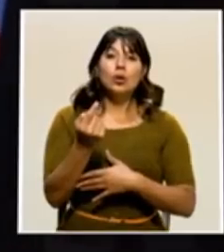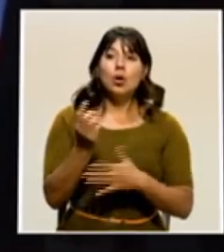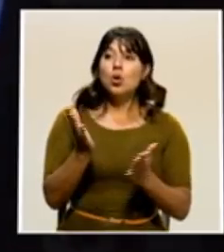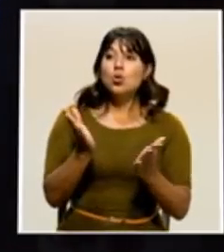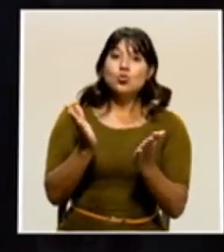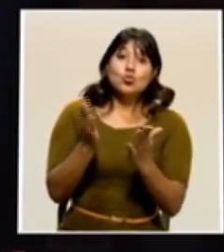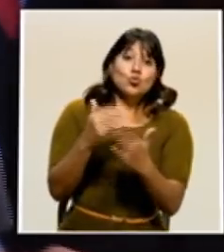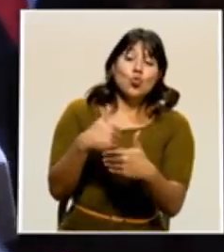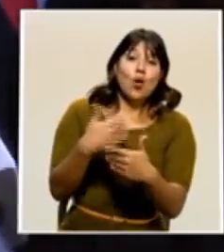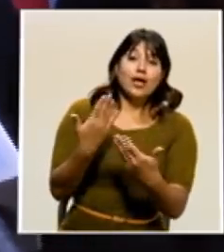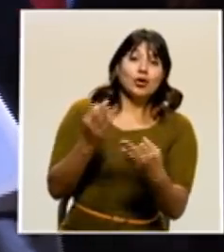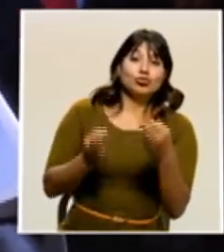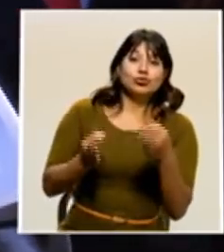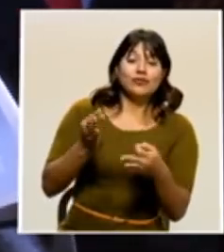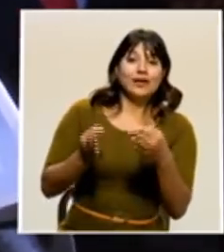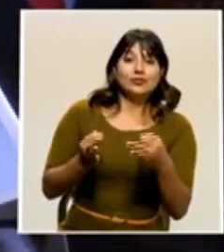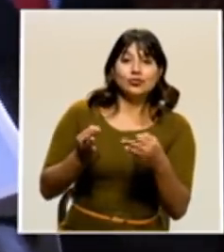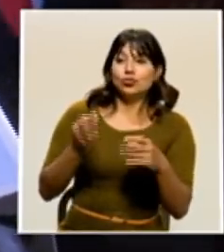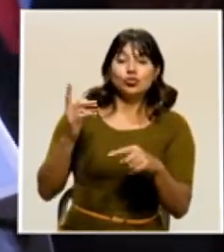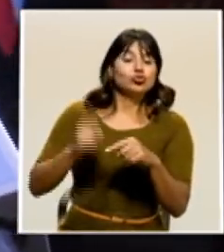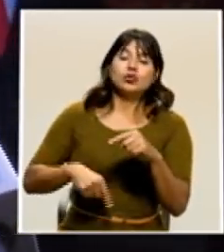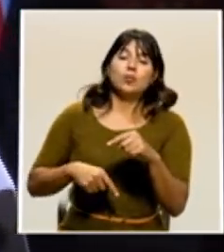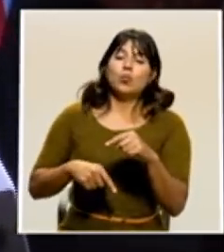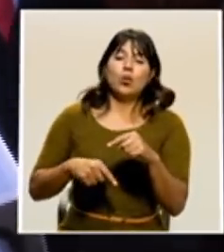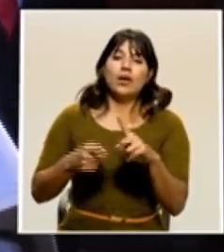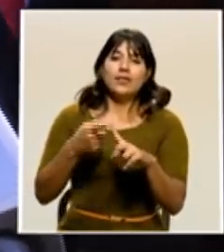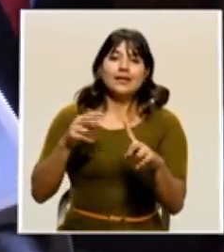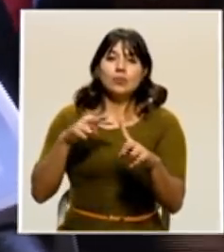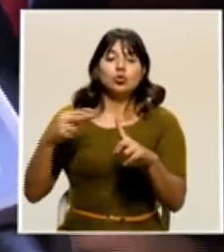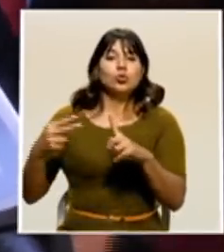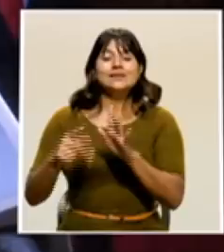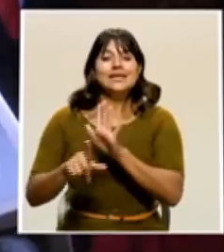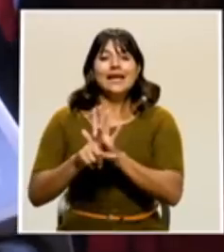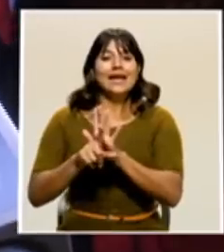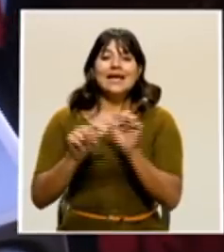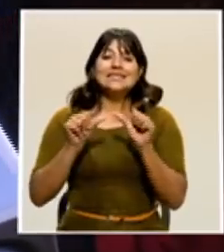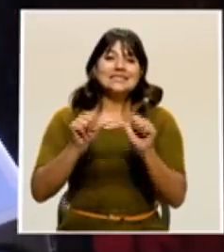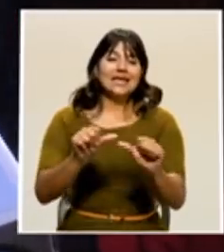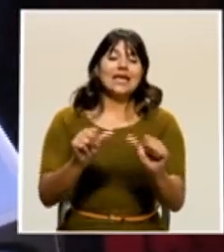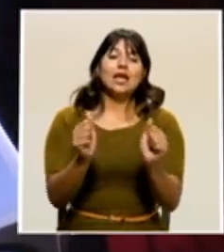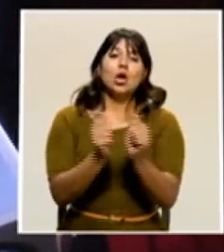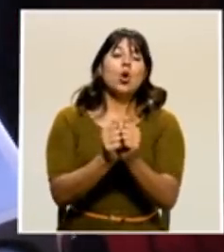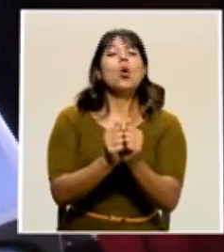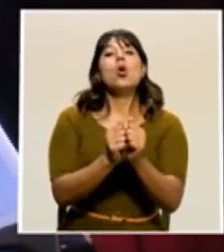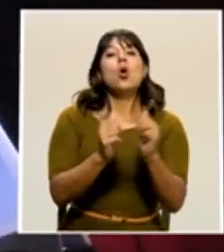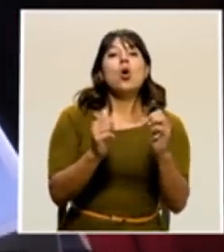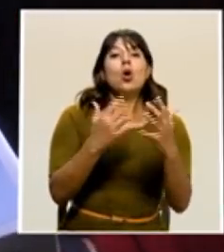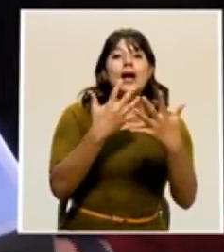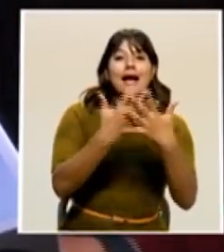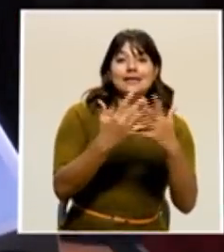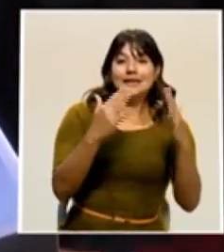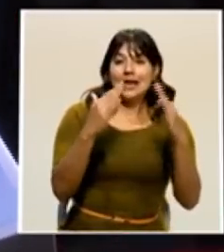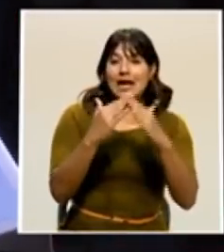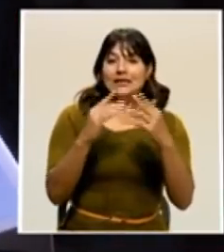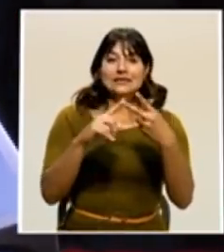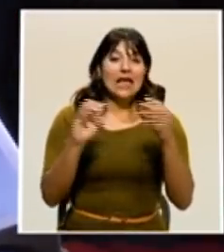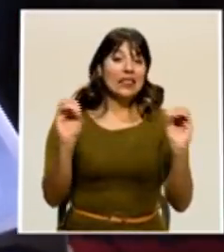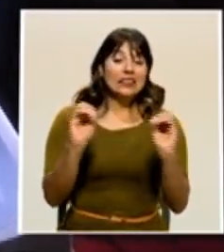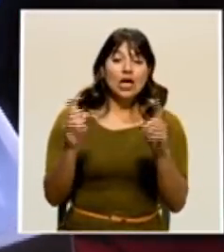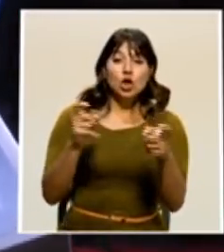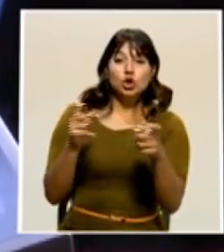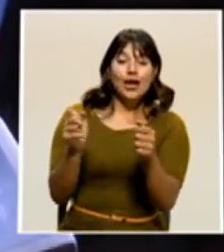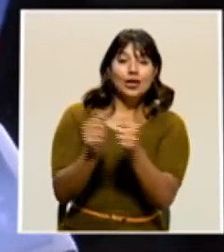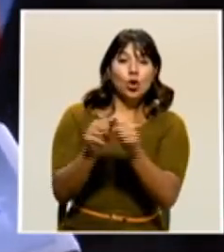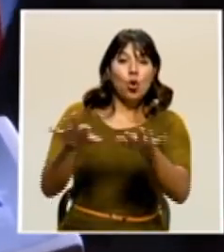mayor fundamento para, no se puede legalmente mantenerlo en arresto domiciliario ni por monitoreo electrónico, y sin